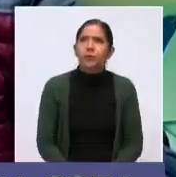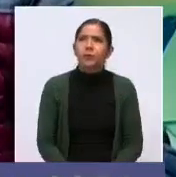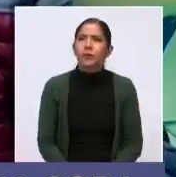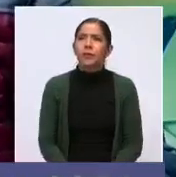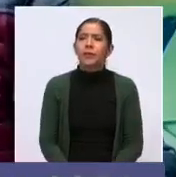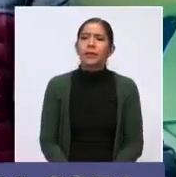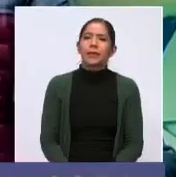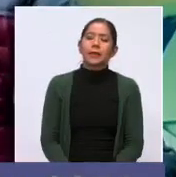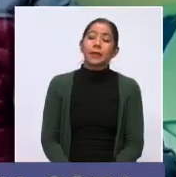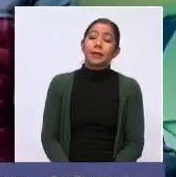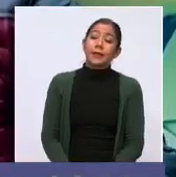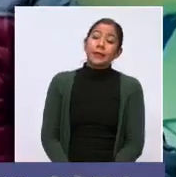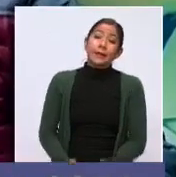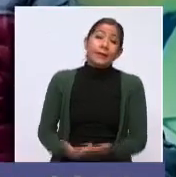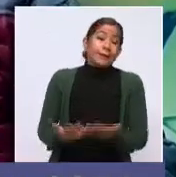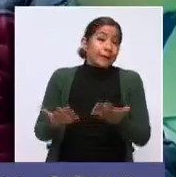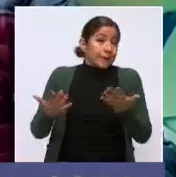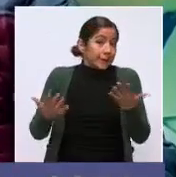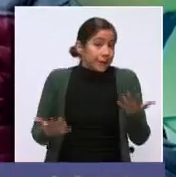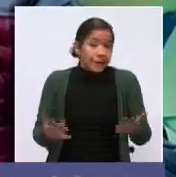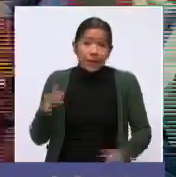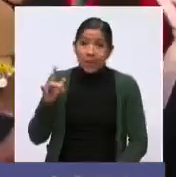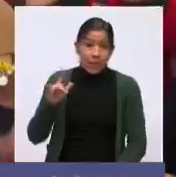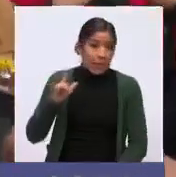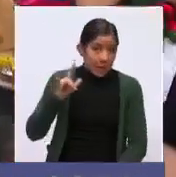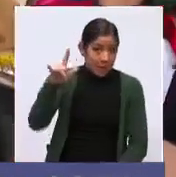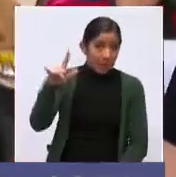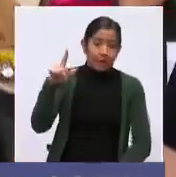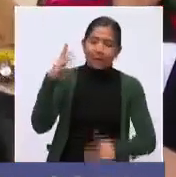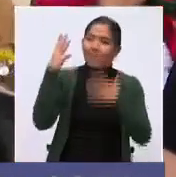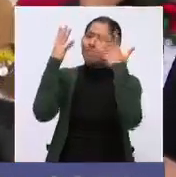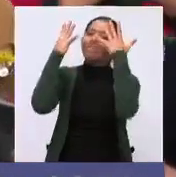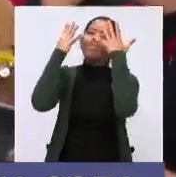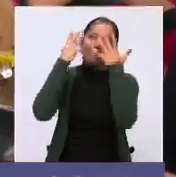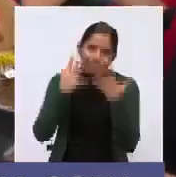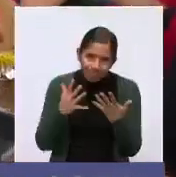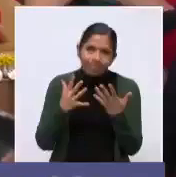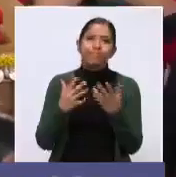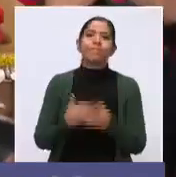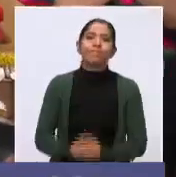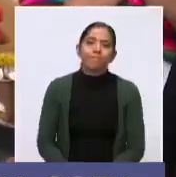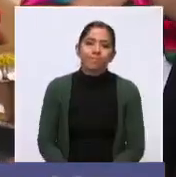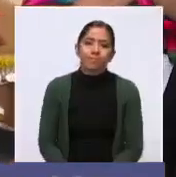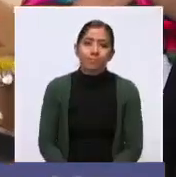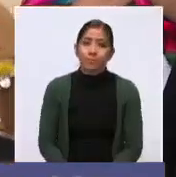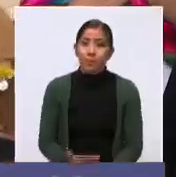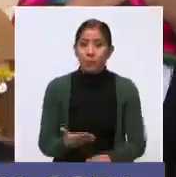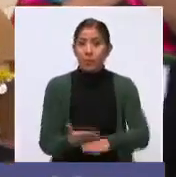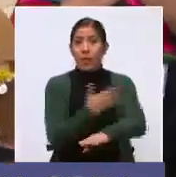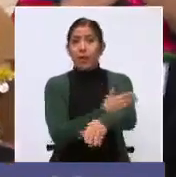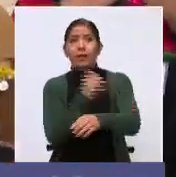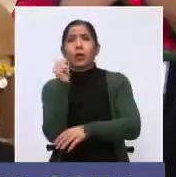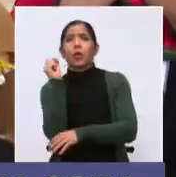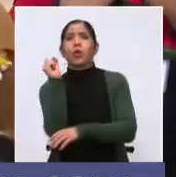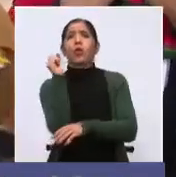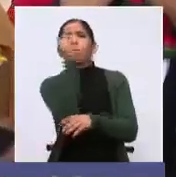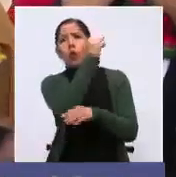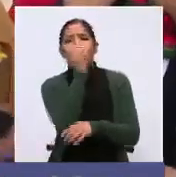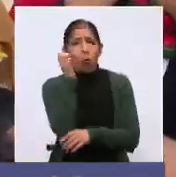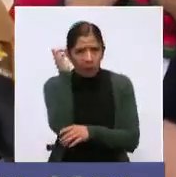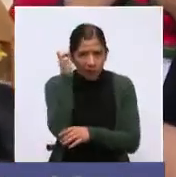Es muy lamentable en el Alto, hermana Camila, pasando este golpe de Estado y también con la